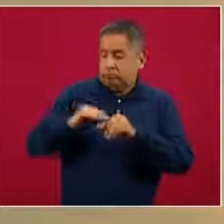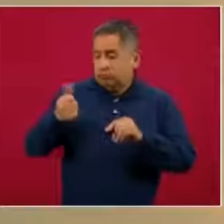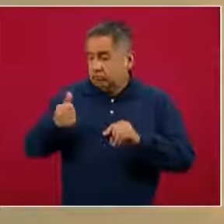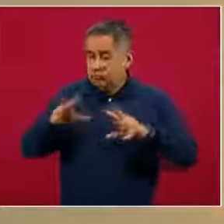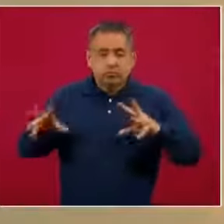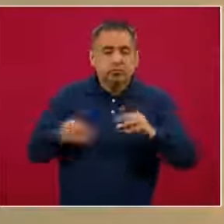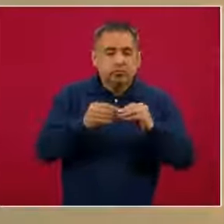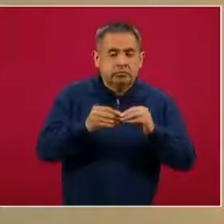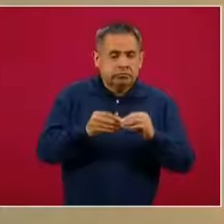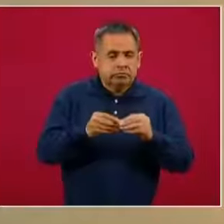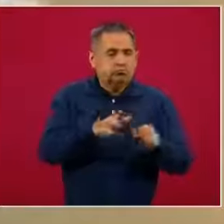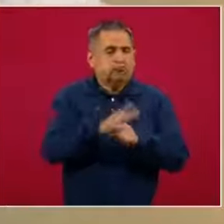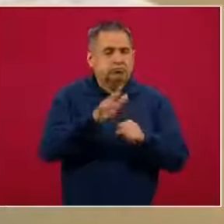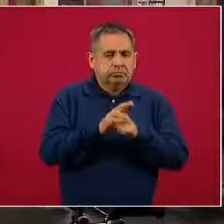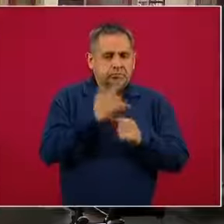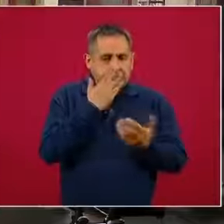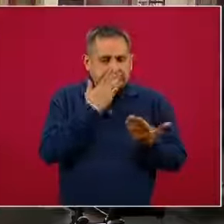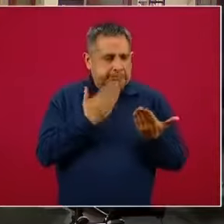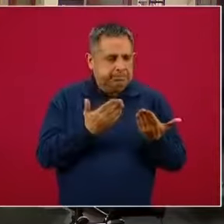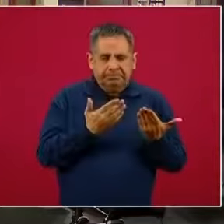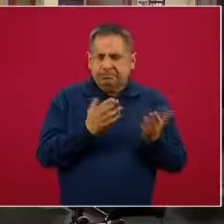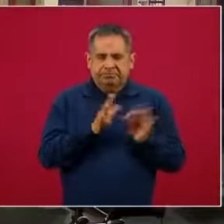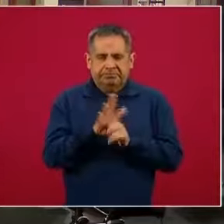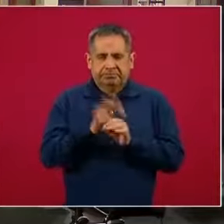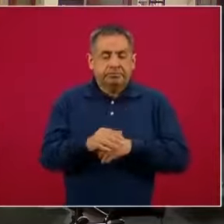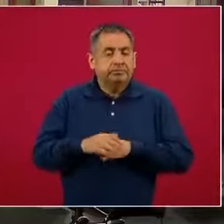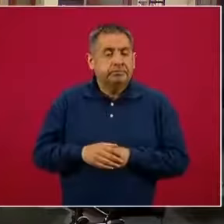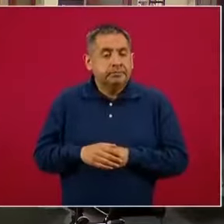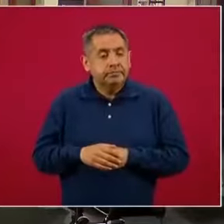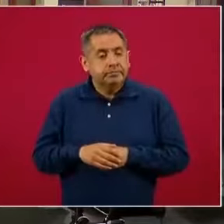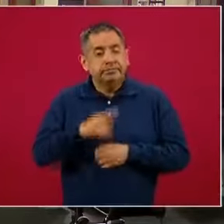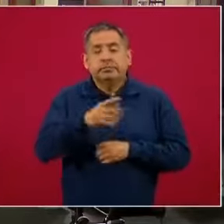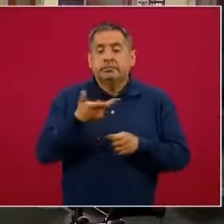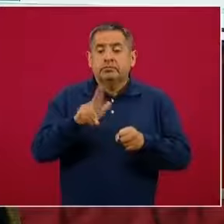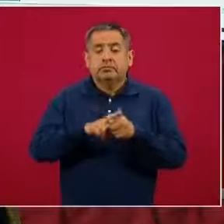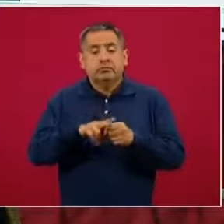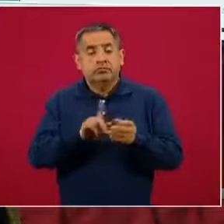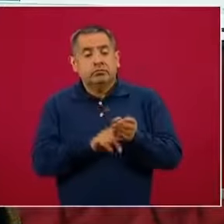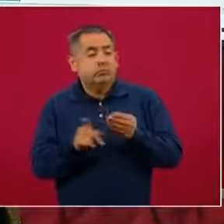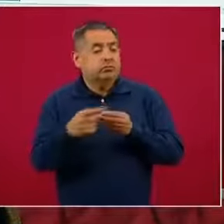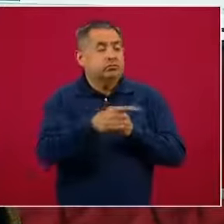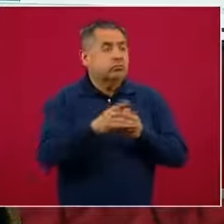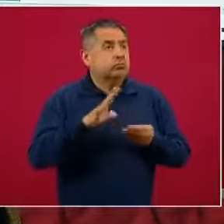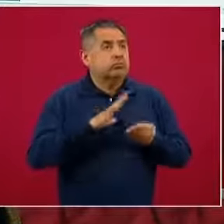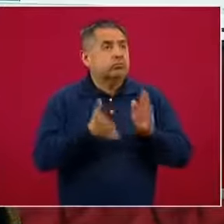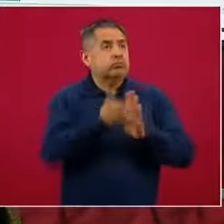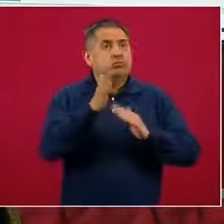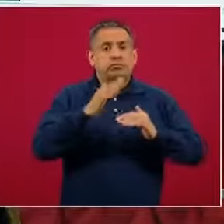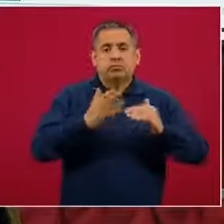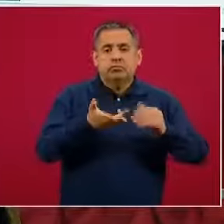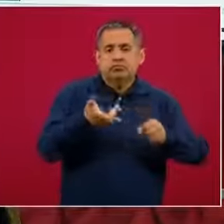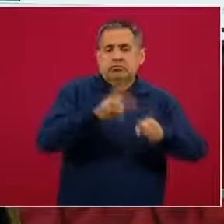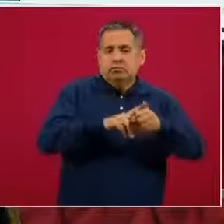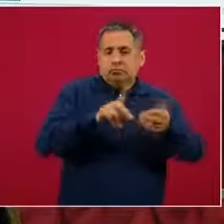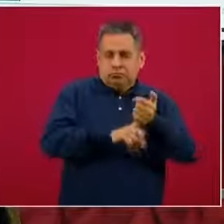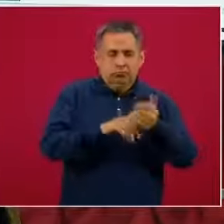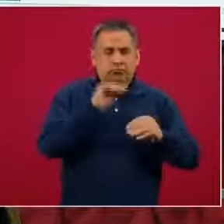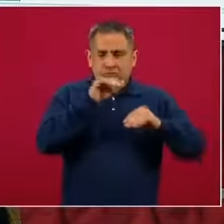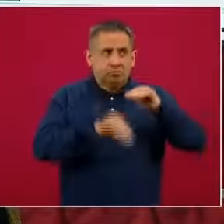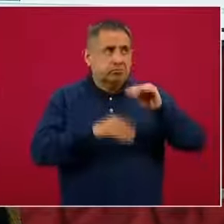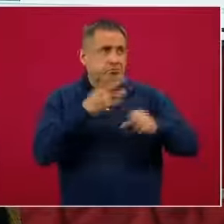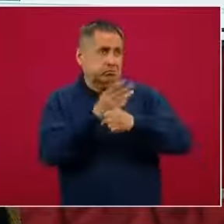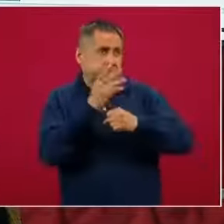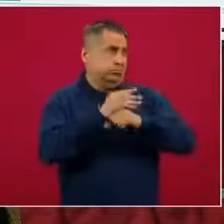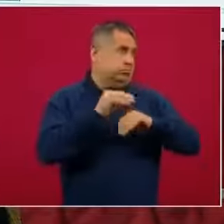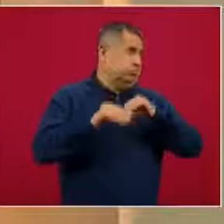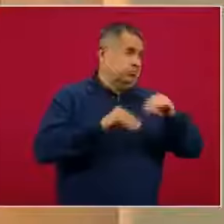creemos que con eso vamos a tener. Y el anexo hospitalario de las 66, estos hospitales que también hemos